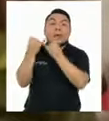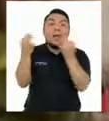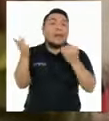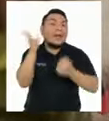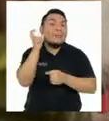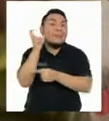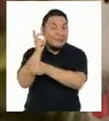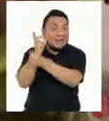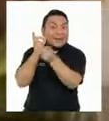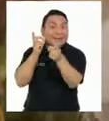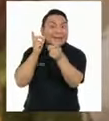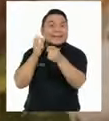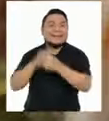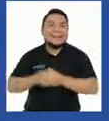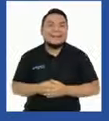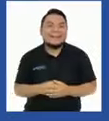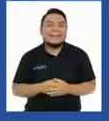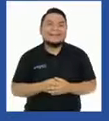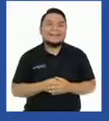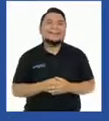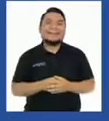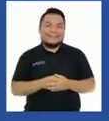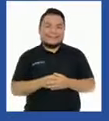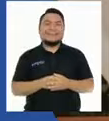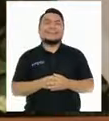escucharla!